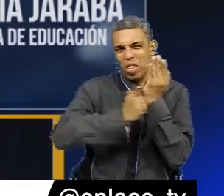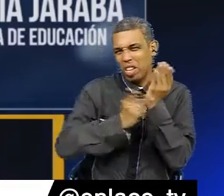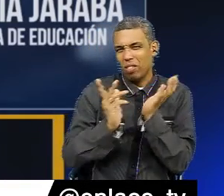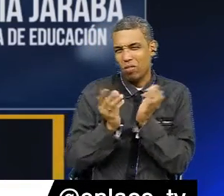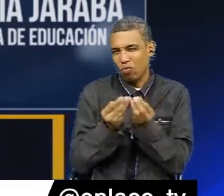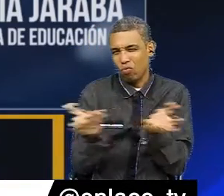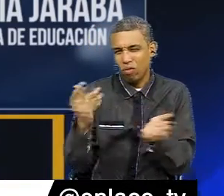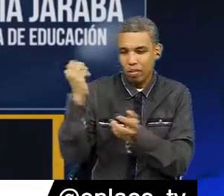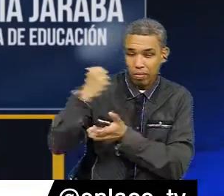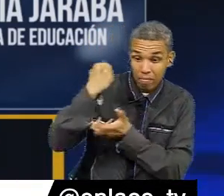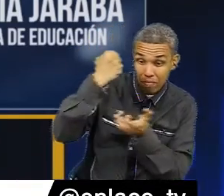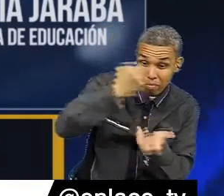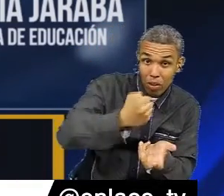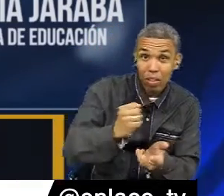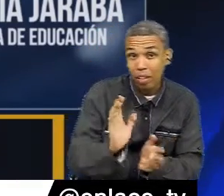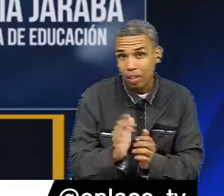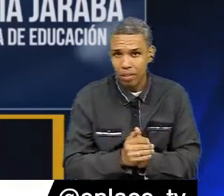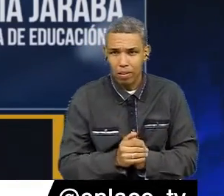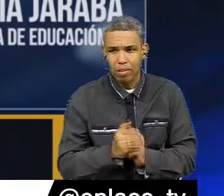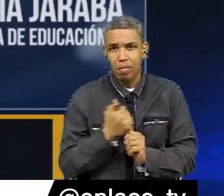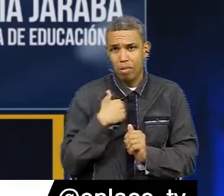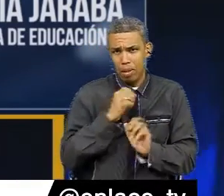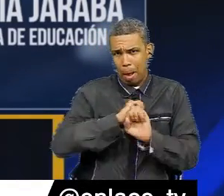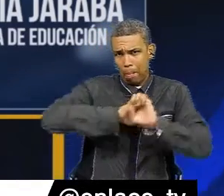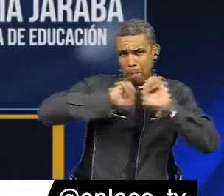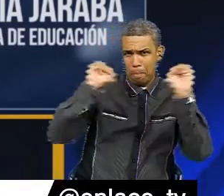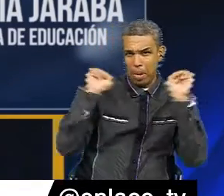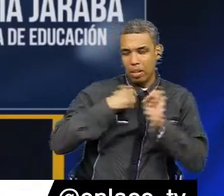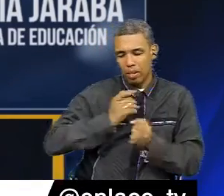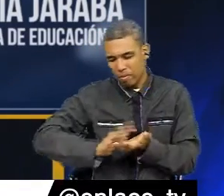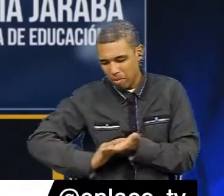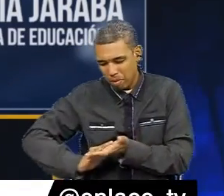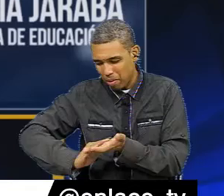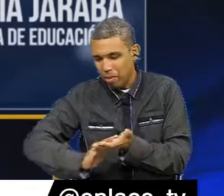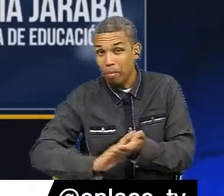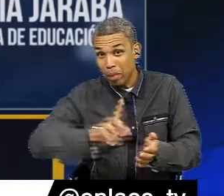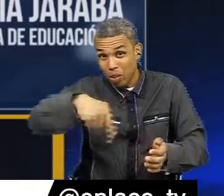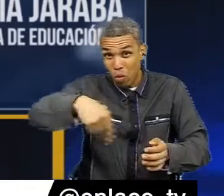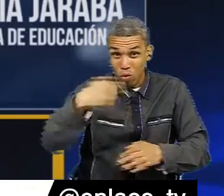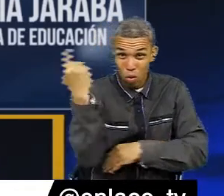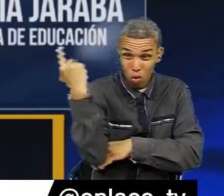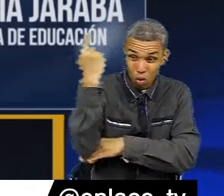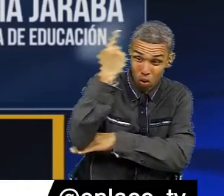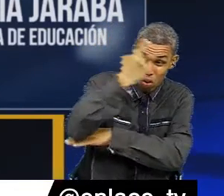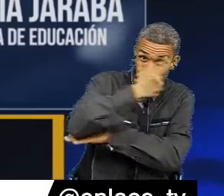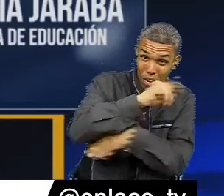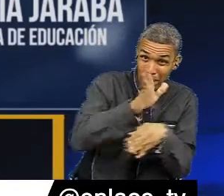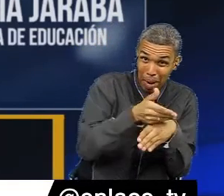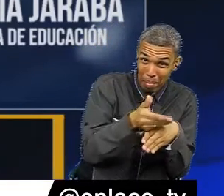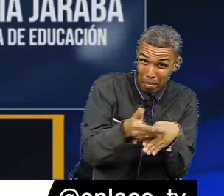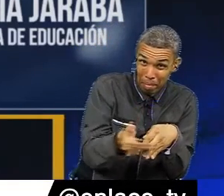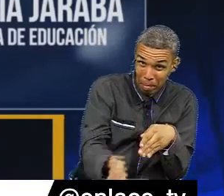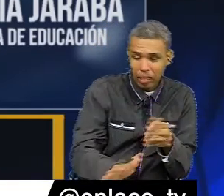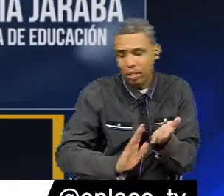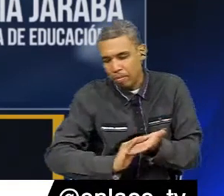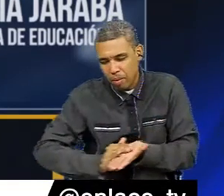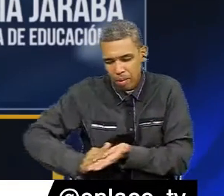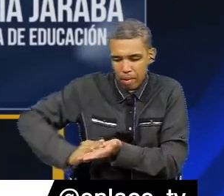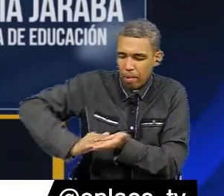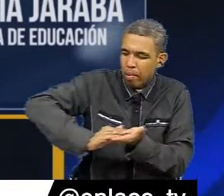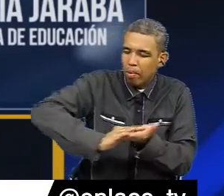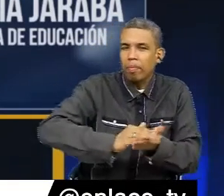mañana, en lo que va a transcurrir de la mañana de hoy, vamos a tener ya una definitiva para darles a ellos una fecha concreta y que ellos